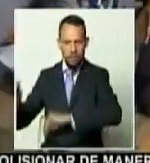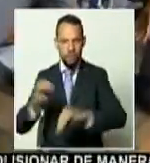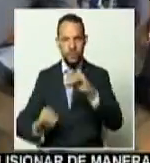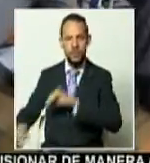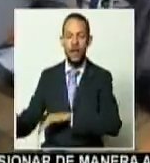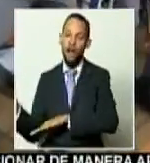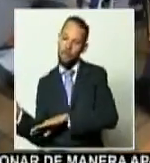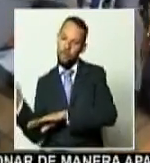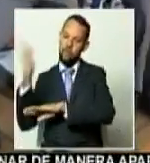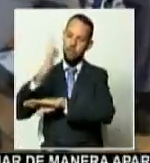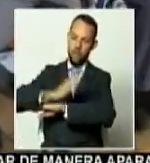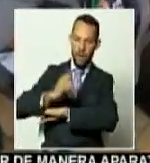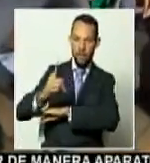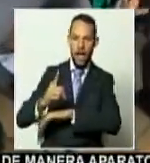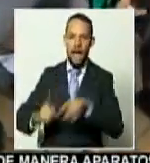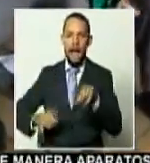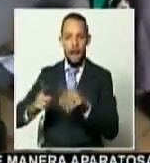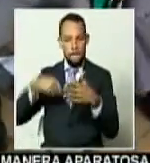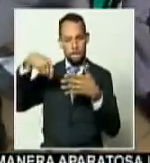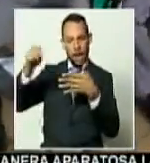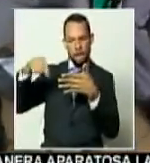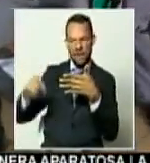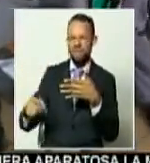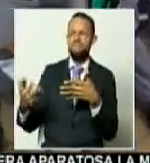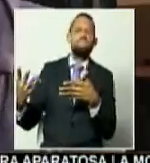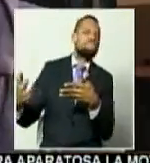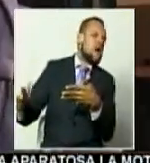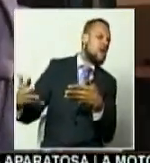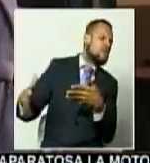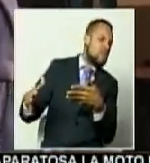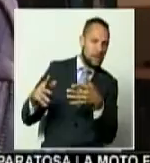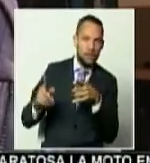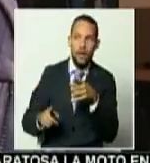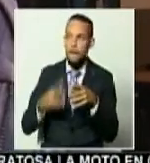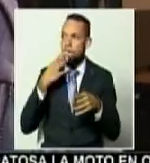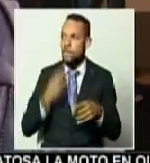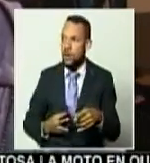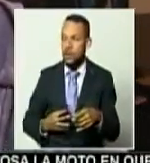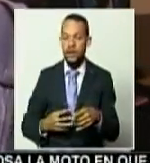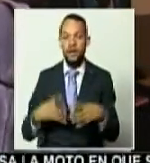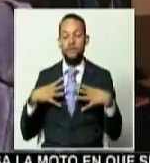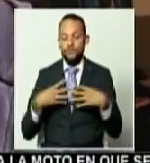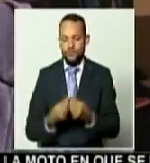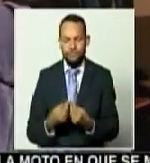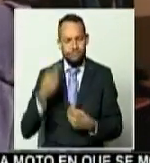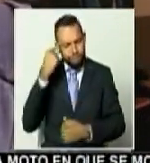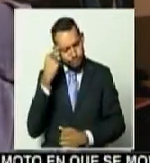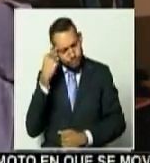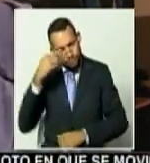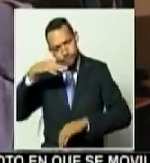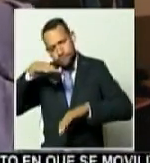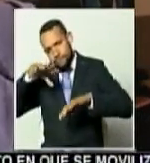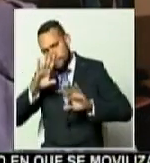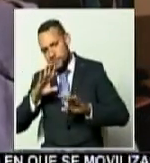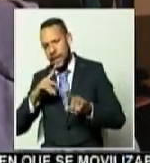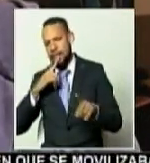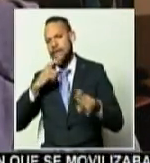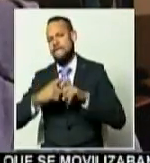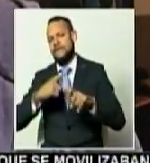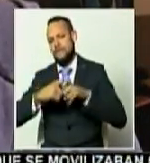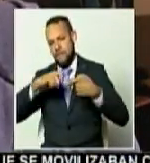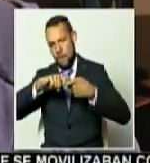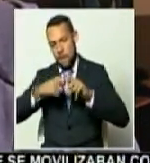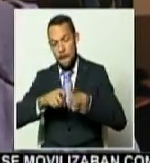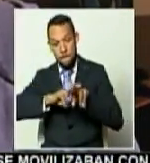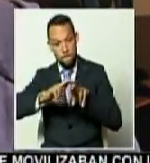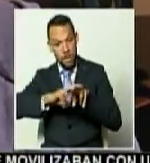para muchos los criterios de una buena alimentación. La verdad es que nosotros creemos que dista un poco que Manizales